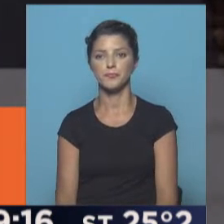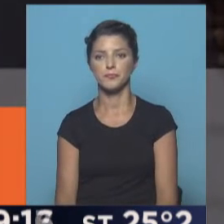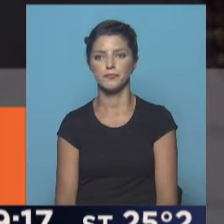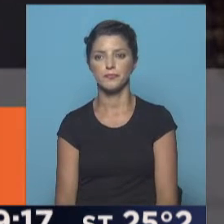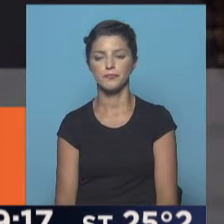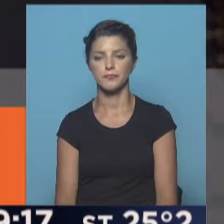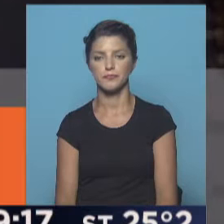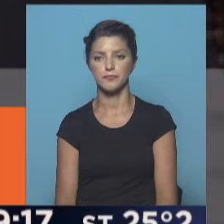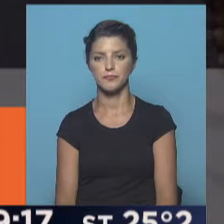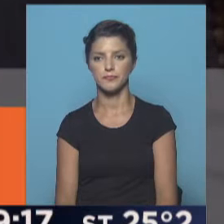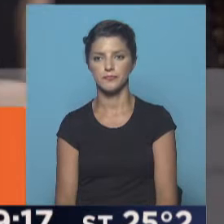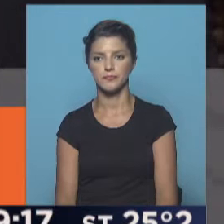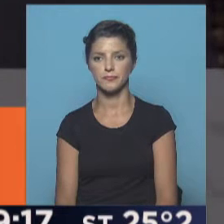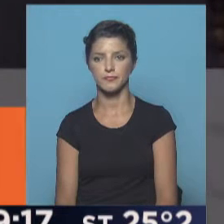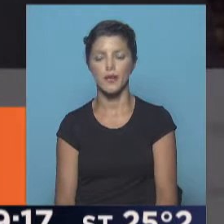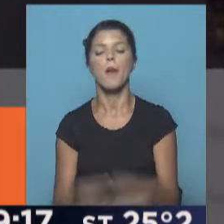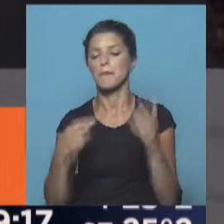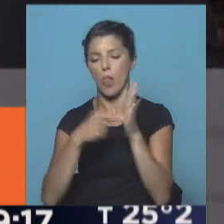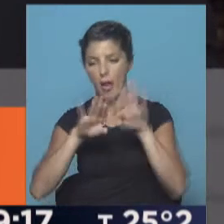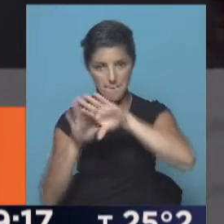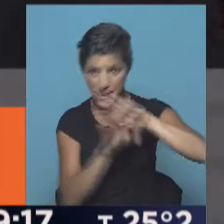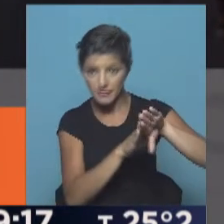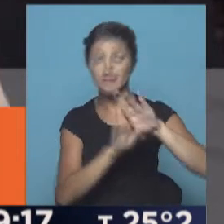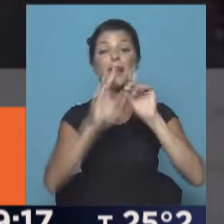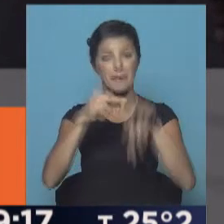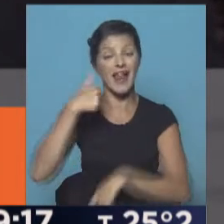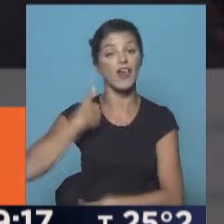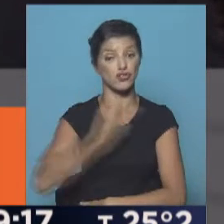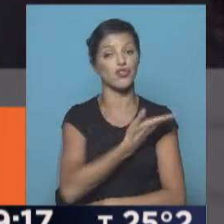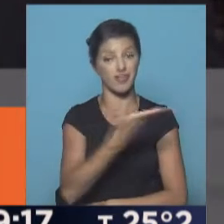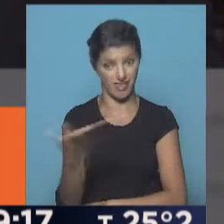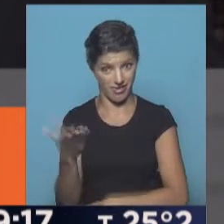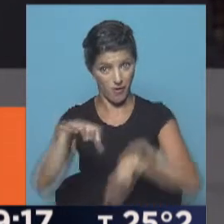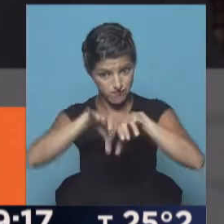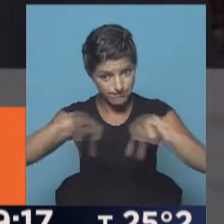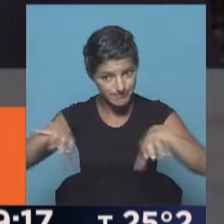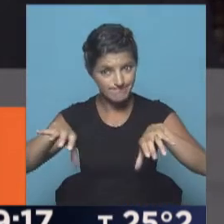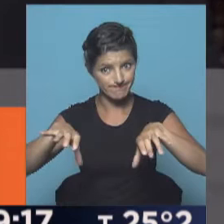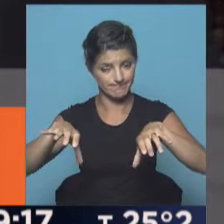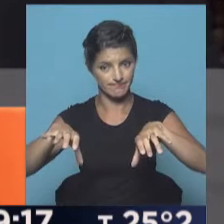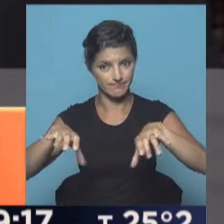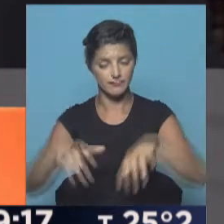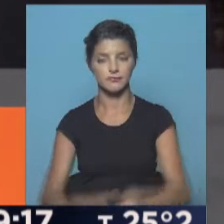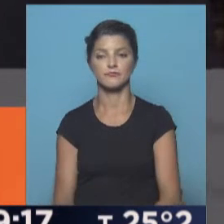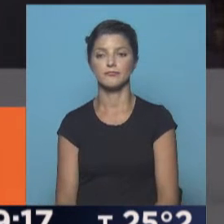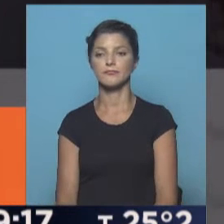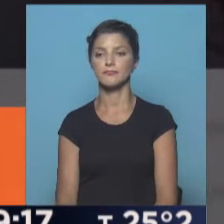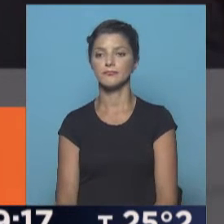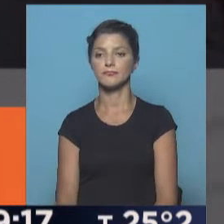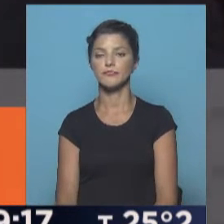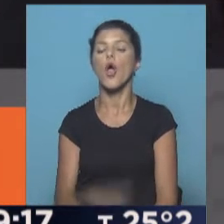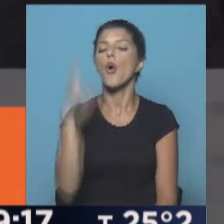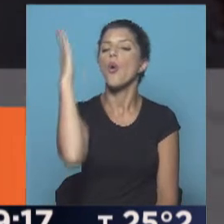partición aritmética, hay una partición sociológica. Digamos, la cultura